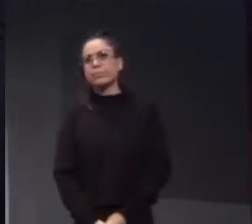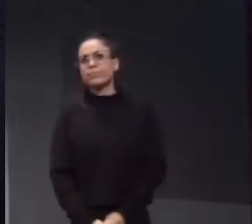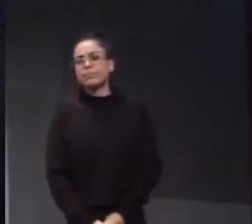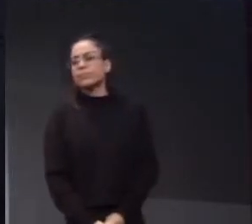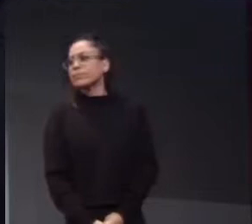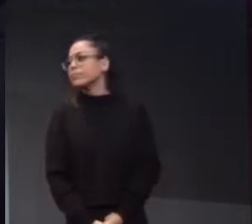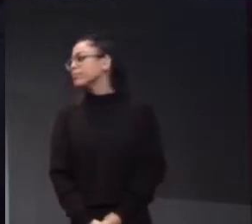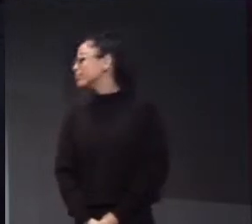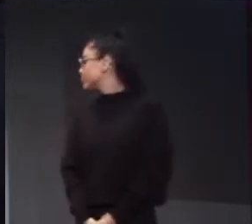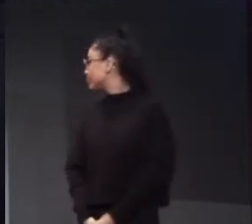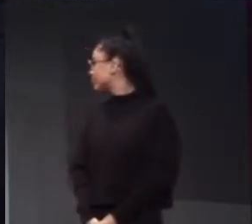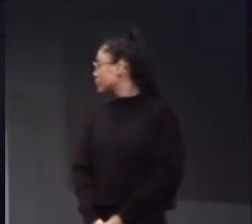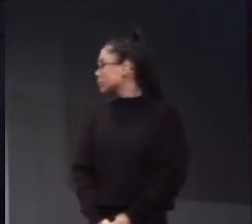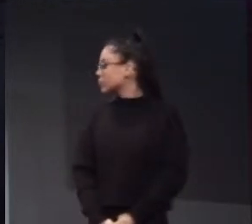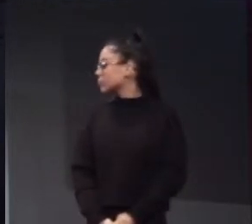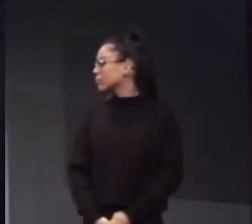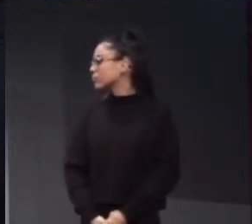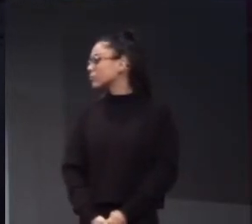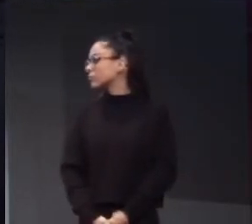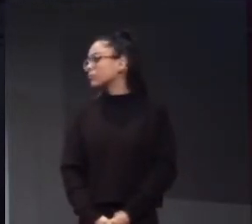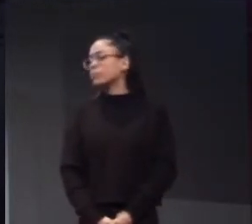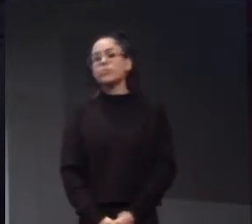sino en realidad